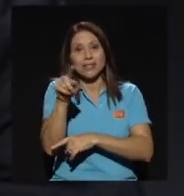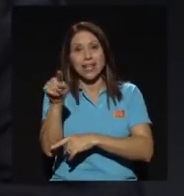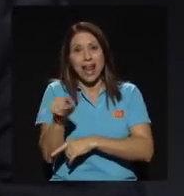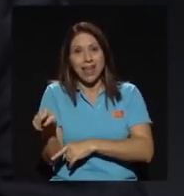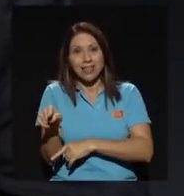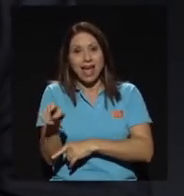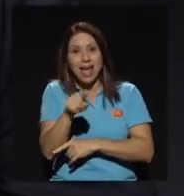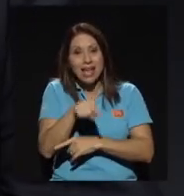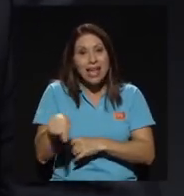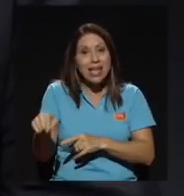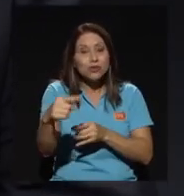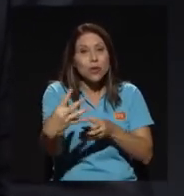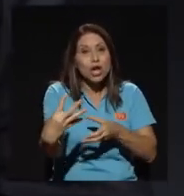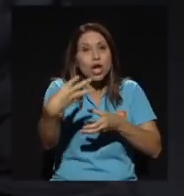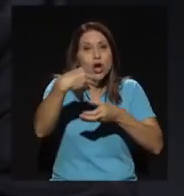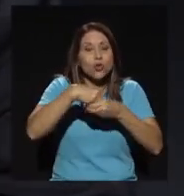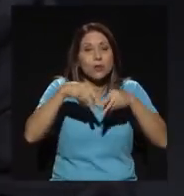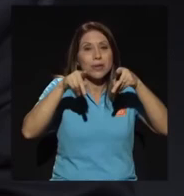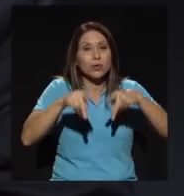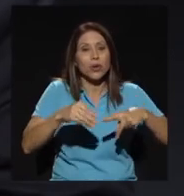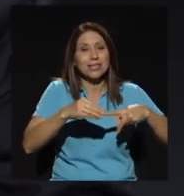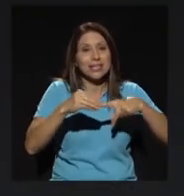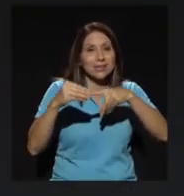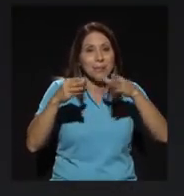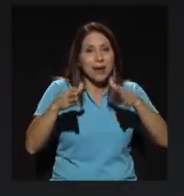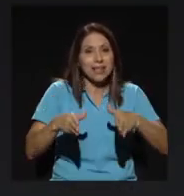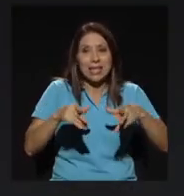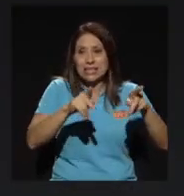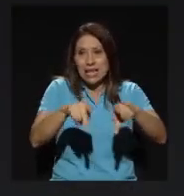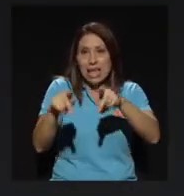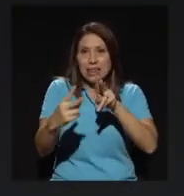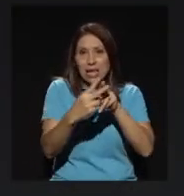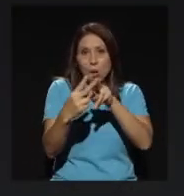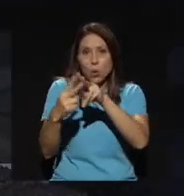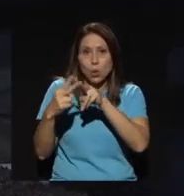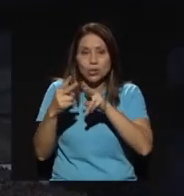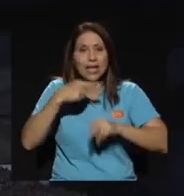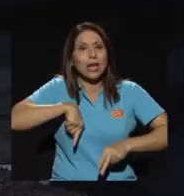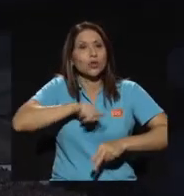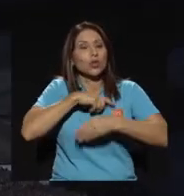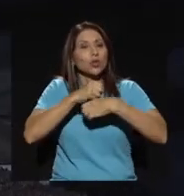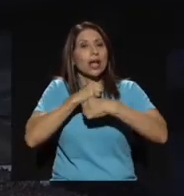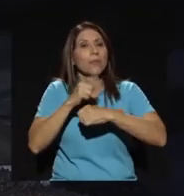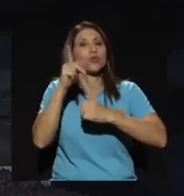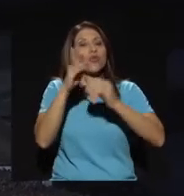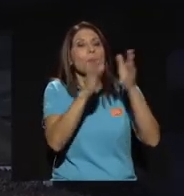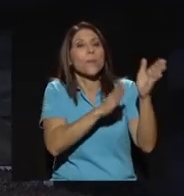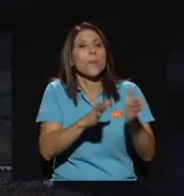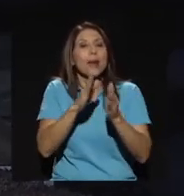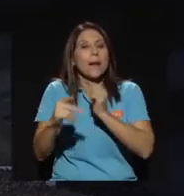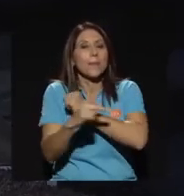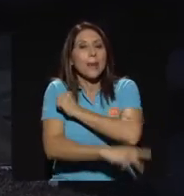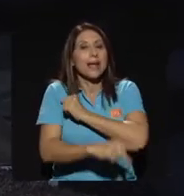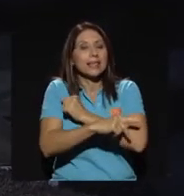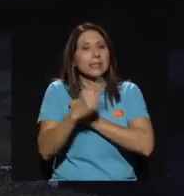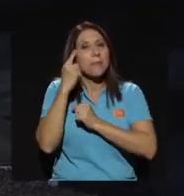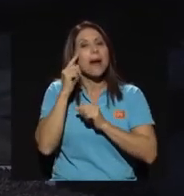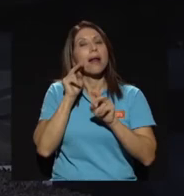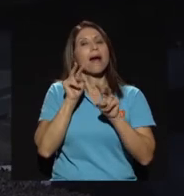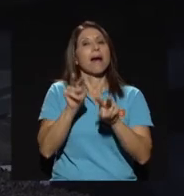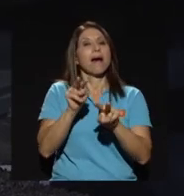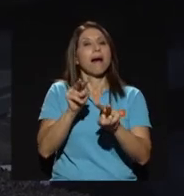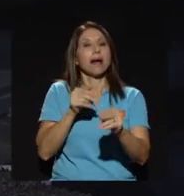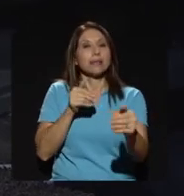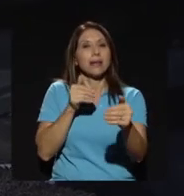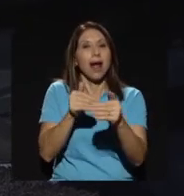gente que conozca y llegamos un plan país para acercarnos a esa región del mundo y que incluya que sí porque hay que pensar